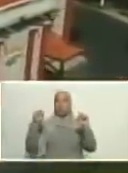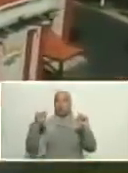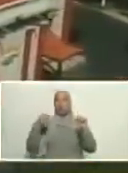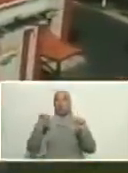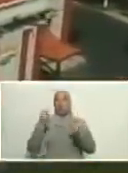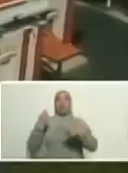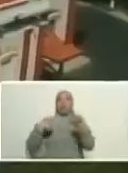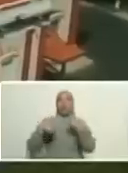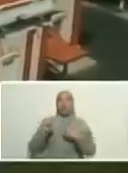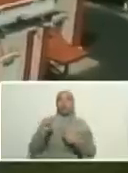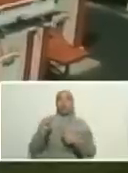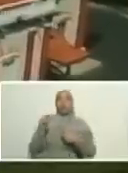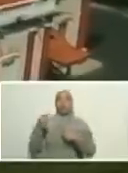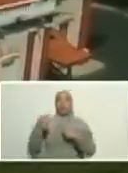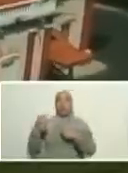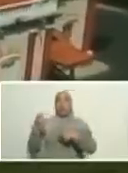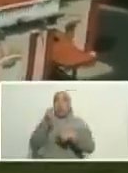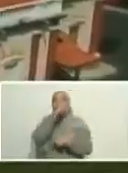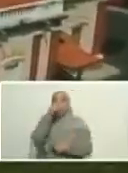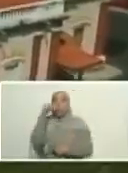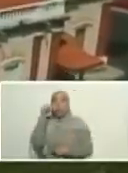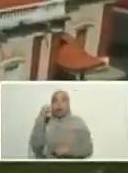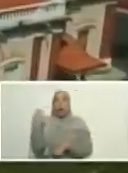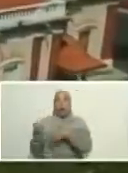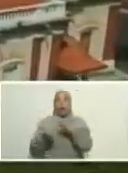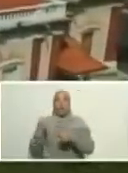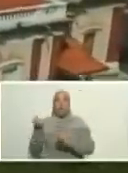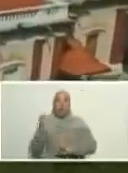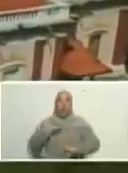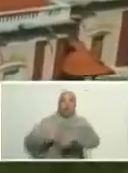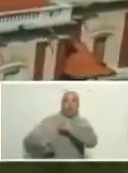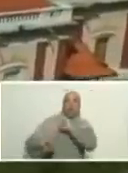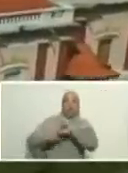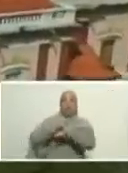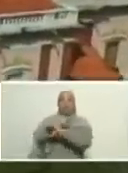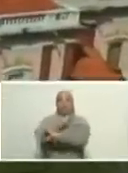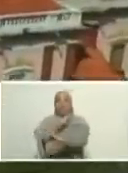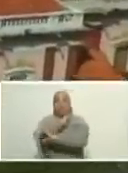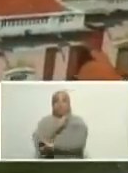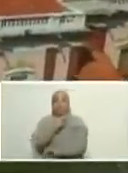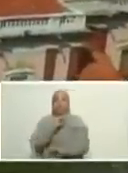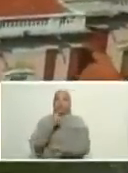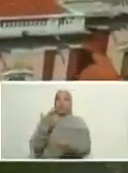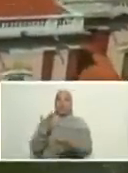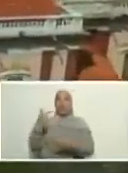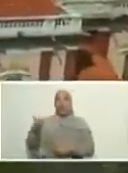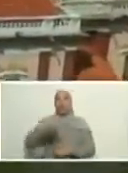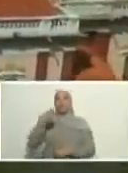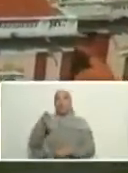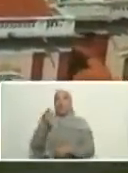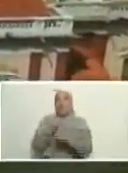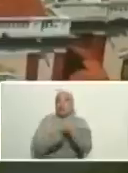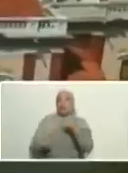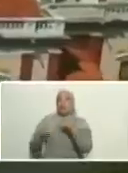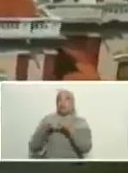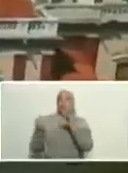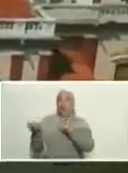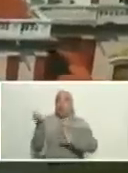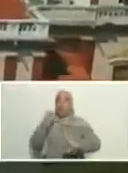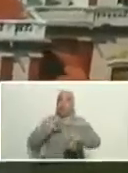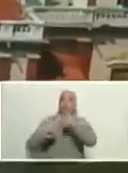capital del narcotráfico. Asimismo, ambas naciones buscan que la región fortalezca una política común en defensa de la